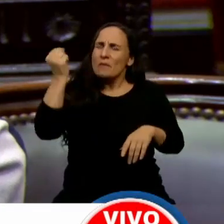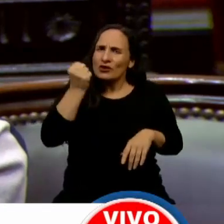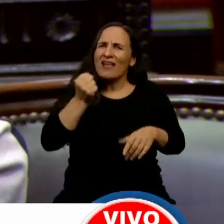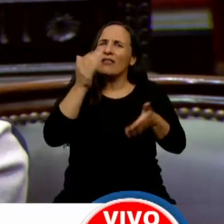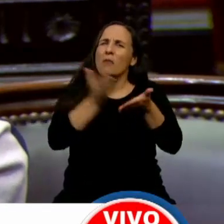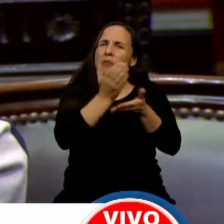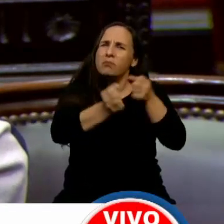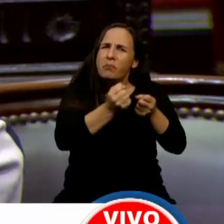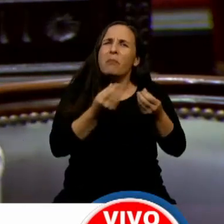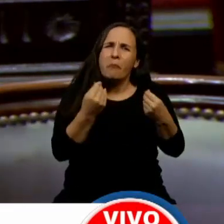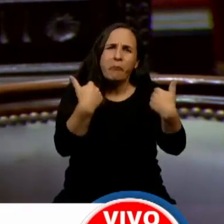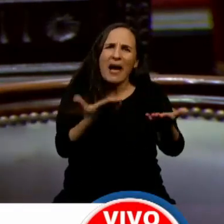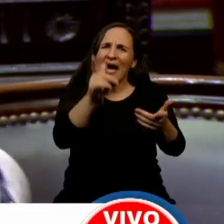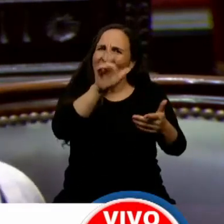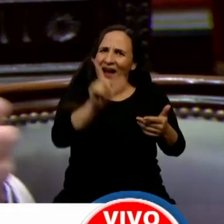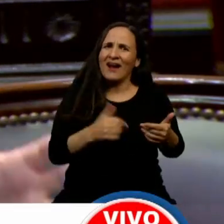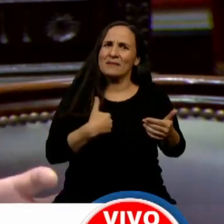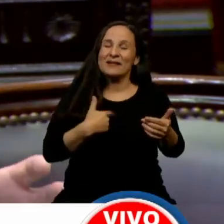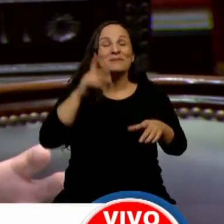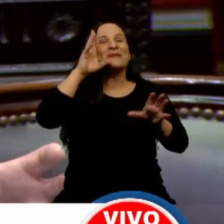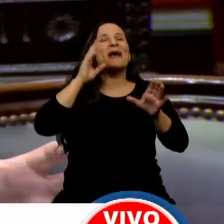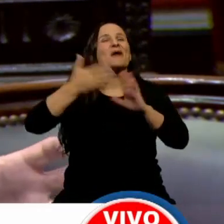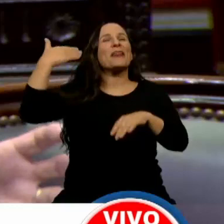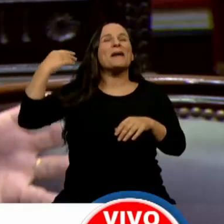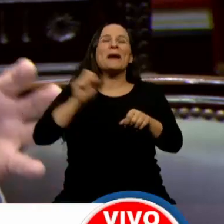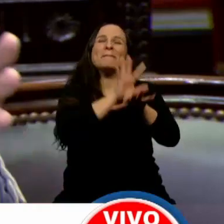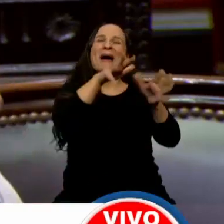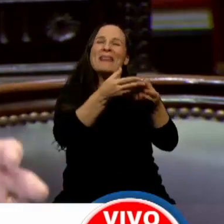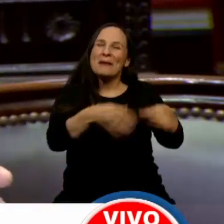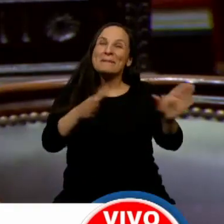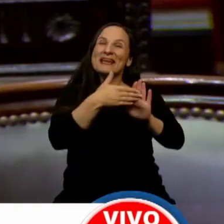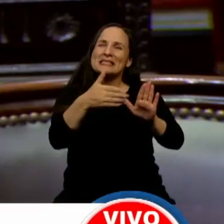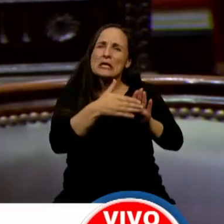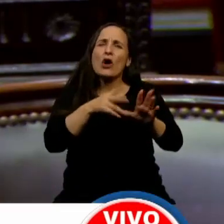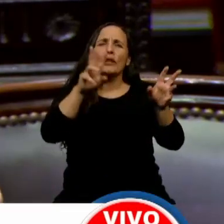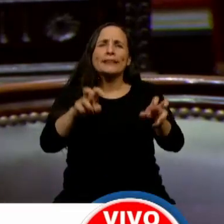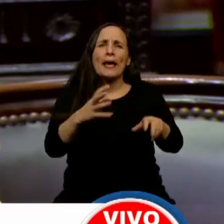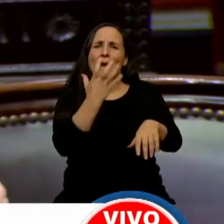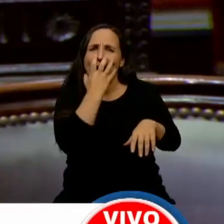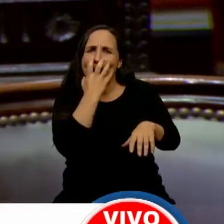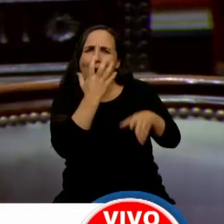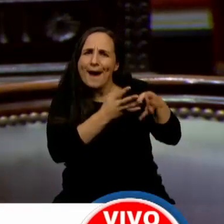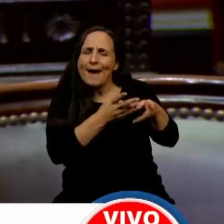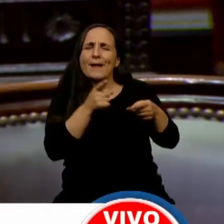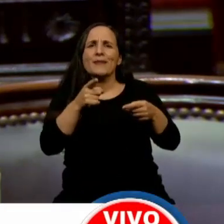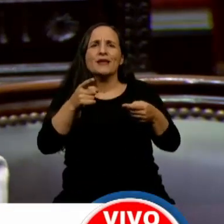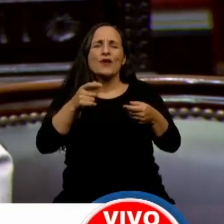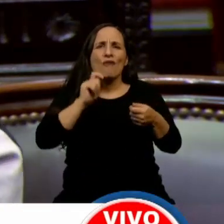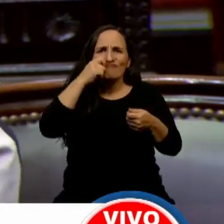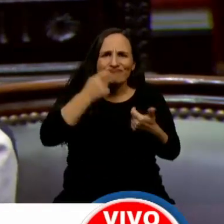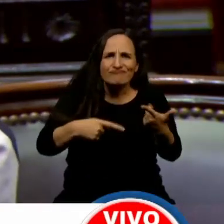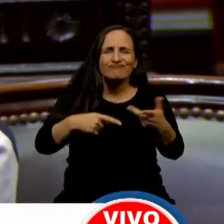al servicio del país para enfrentar las crisis. Me acordaba al principio de la pandemia lo que fueron los respiradores, lo que fueron los test y ahora lo que